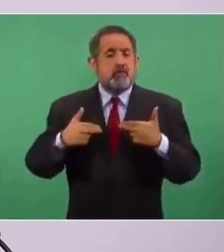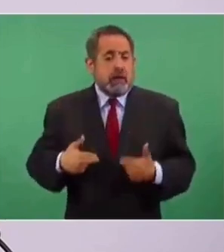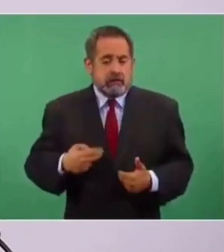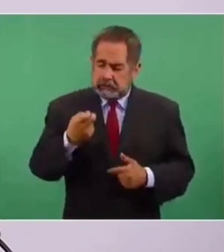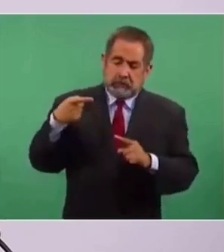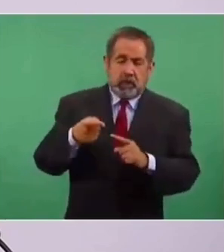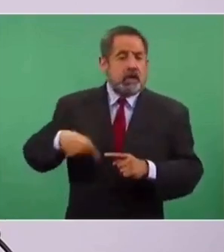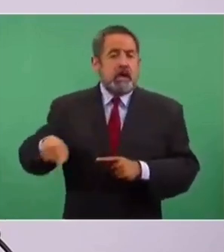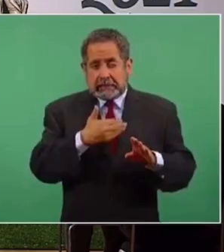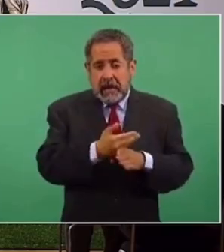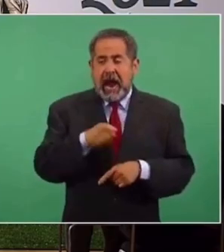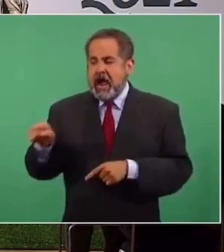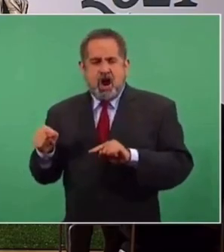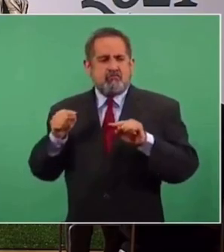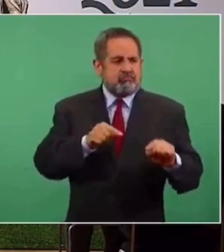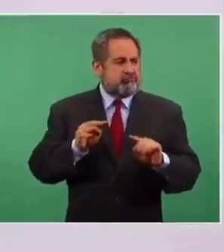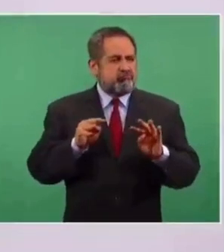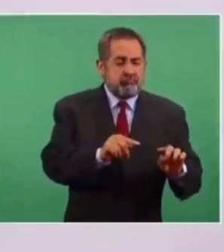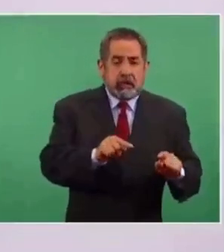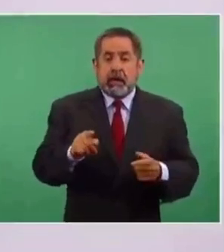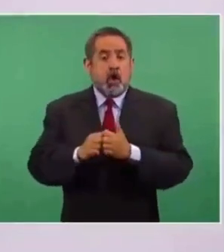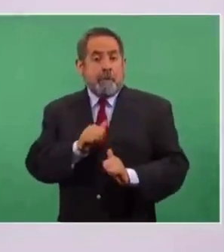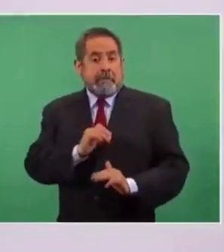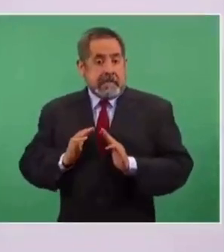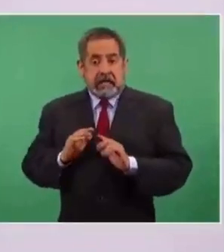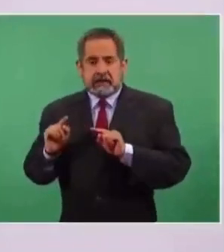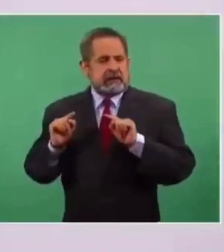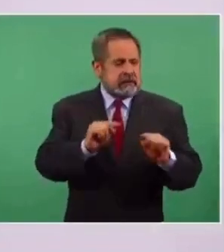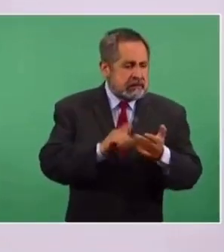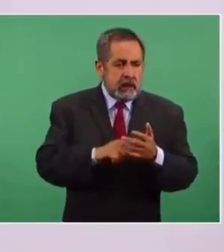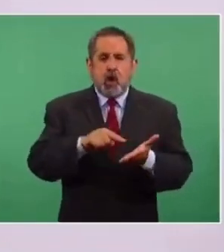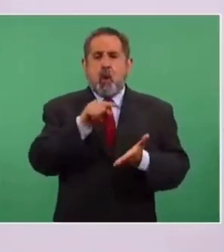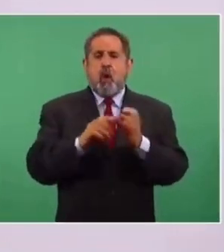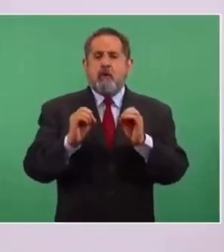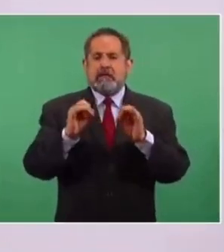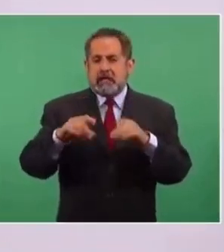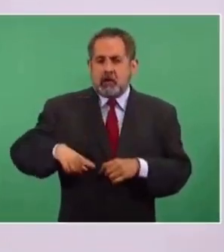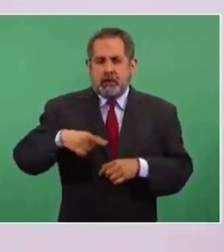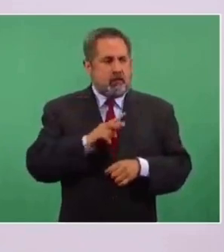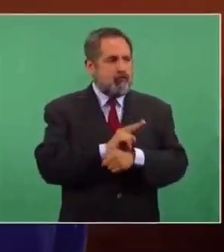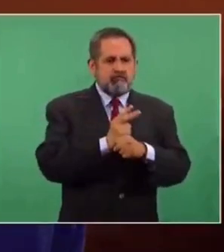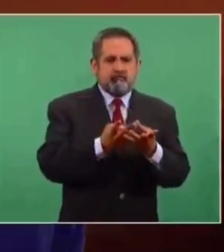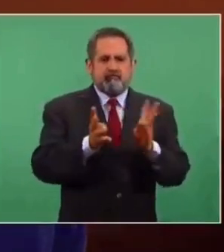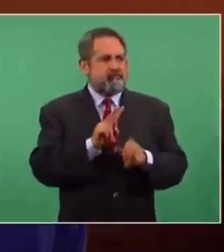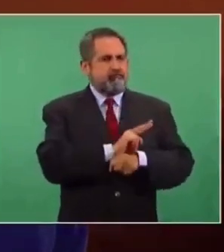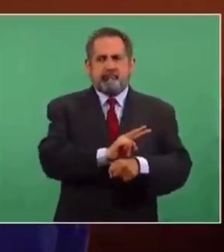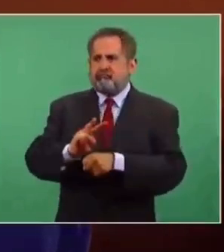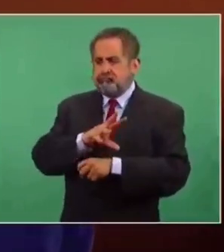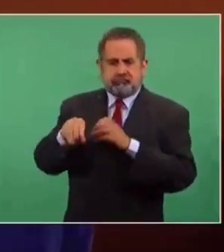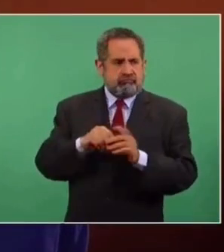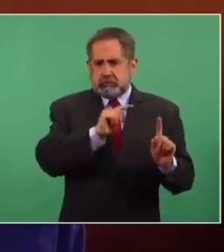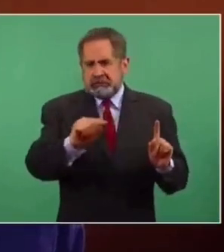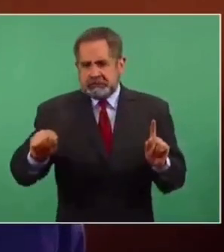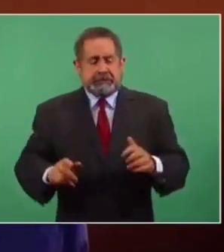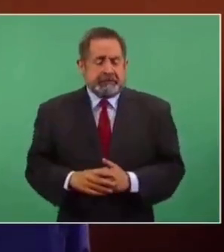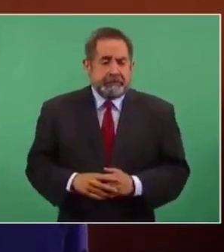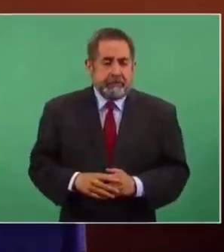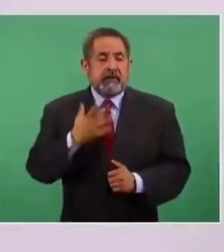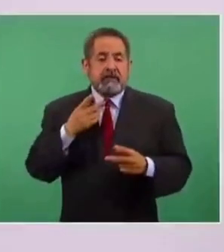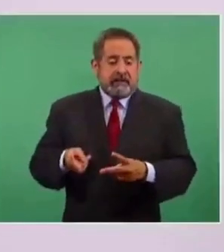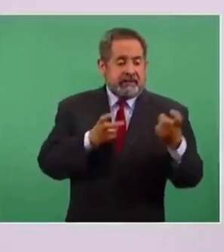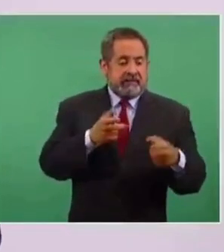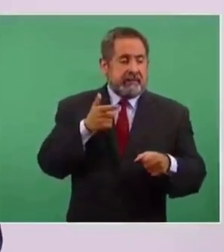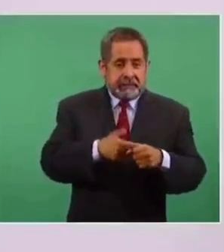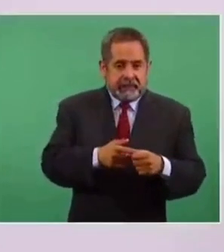garantizar la seguridad pública. Con personal militar, se cuidan las instalaciones estratégicas de la nación, se evita el robo